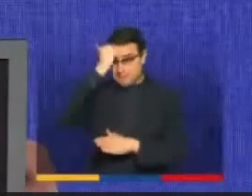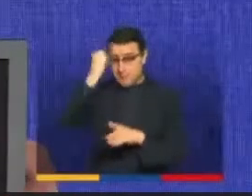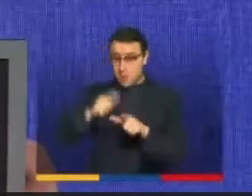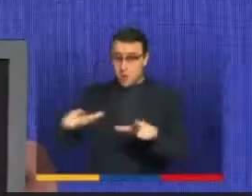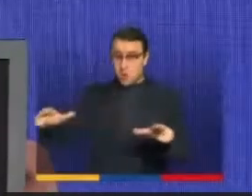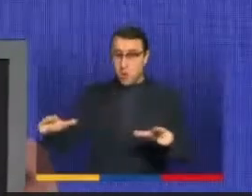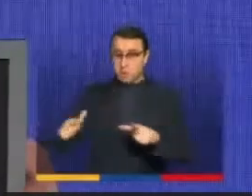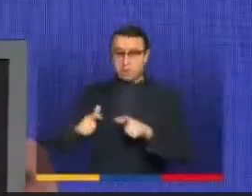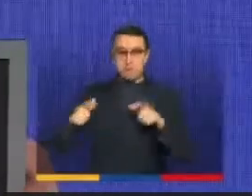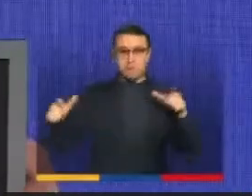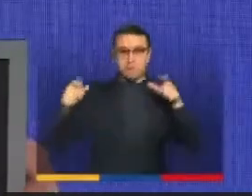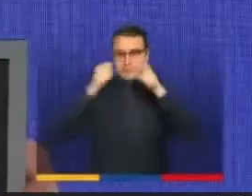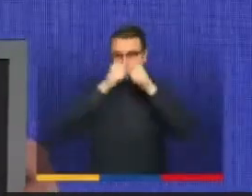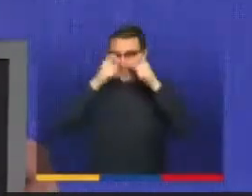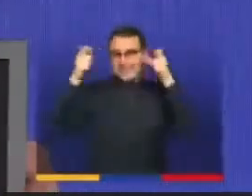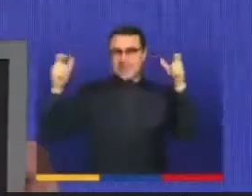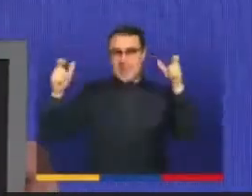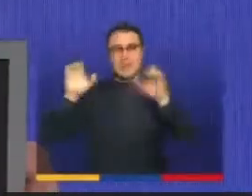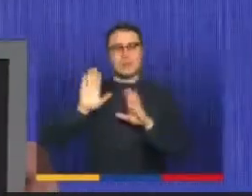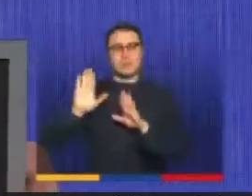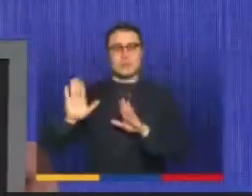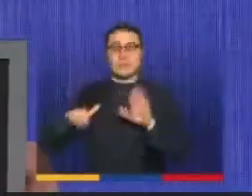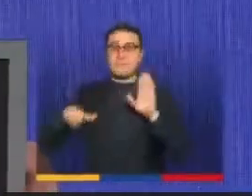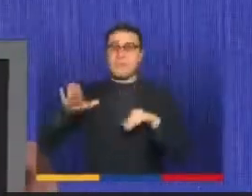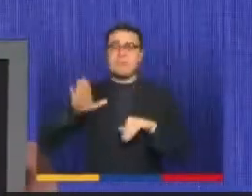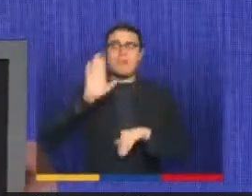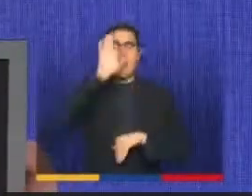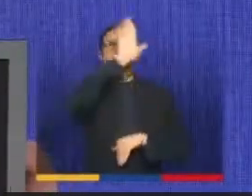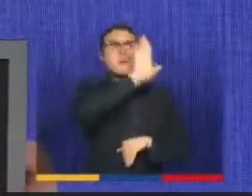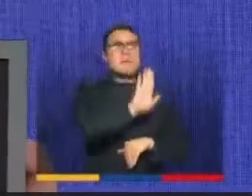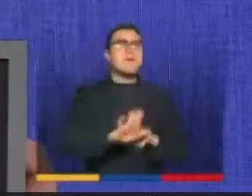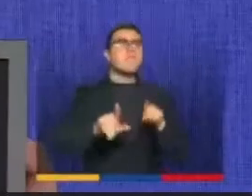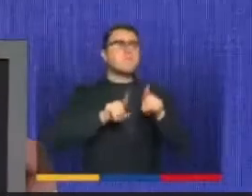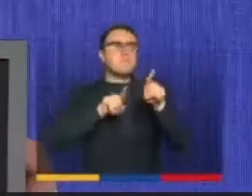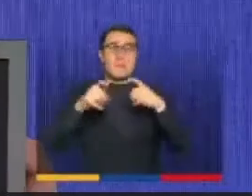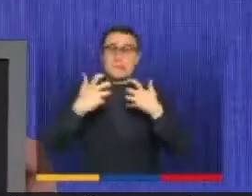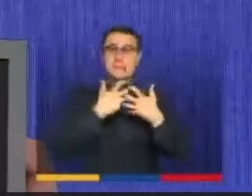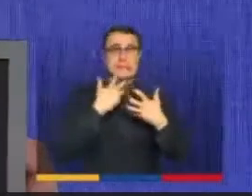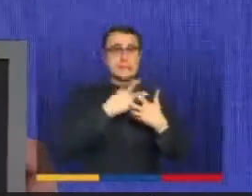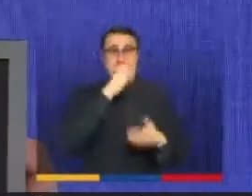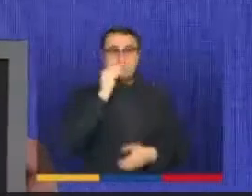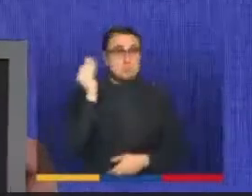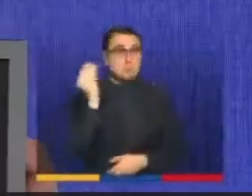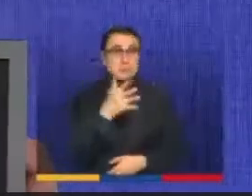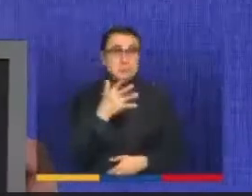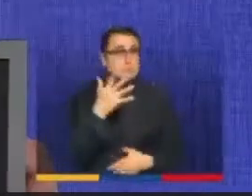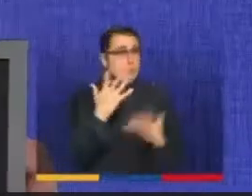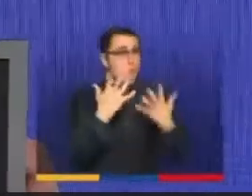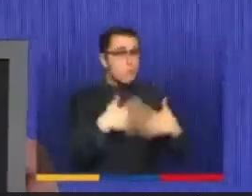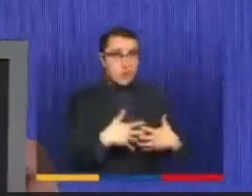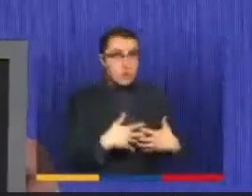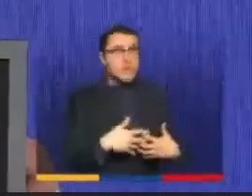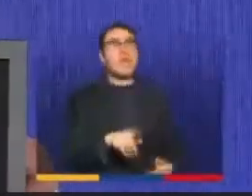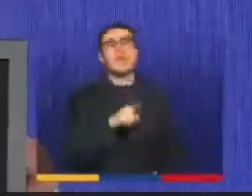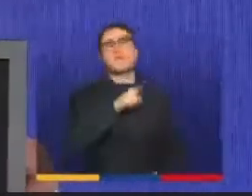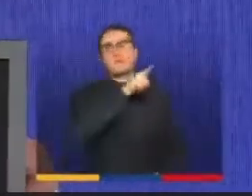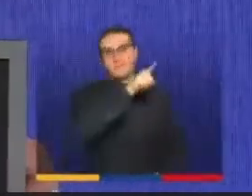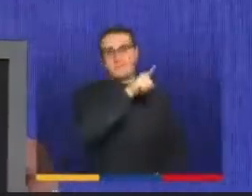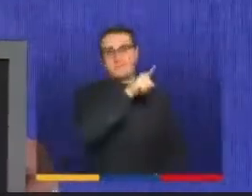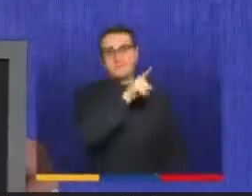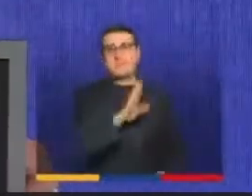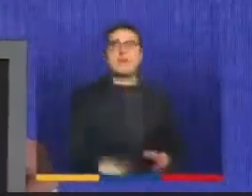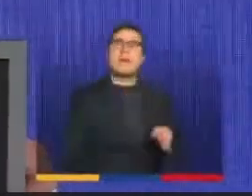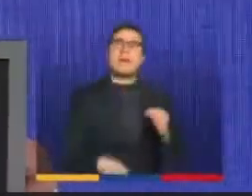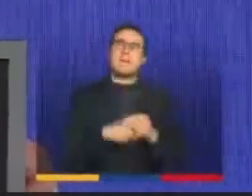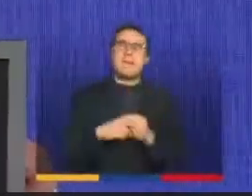serán públicos, sobre todo en las regiones donde el sistema no funciona. Y algunos centros de